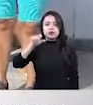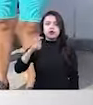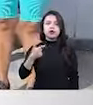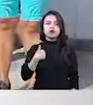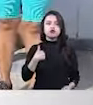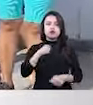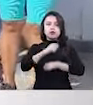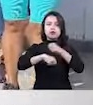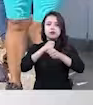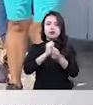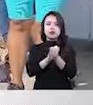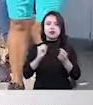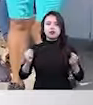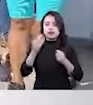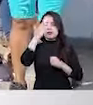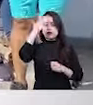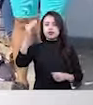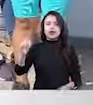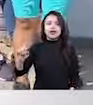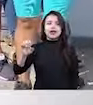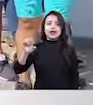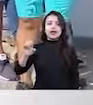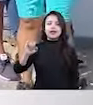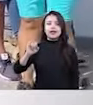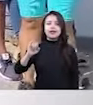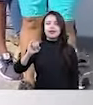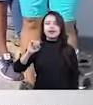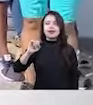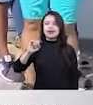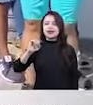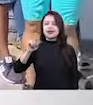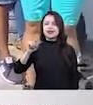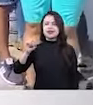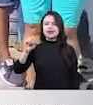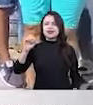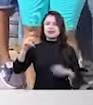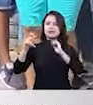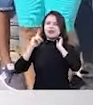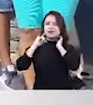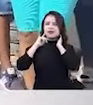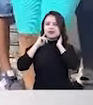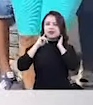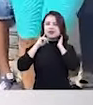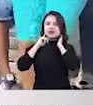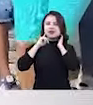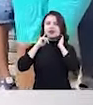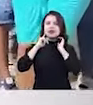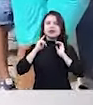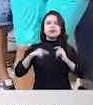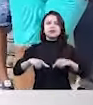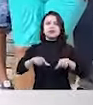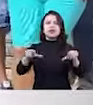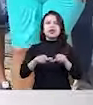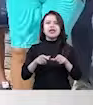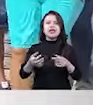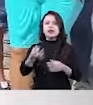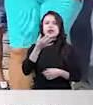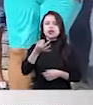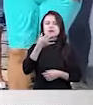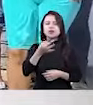instalaciones de S&T, reclamando los derechos a la salud. Hace varios días